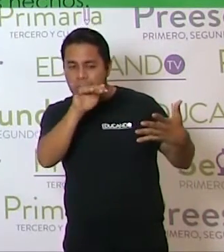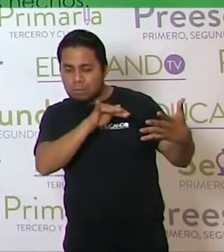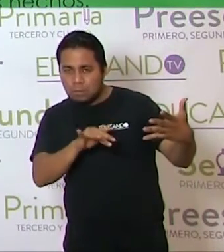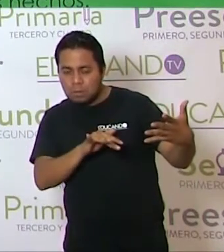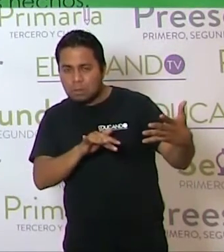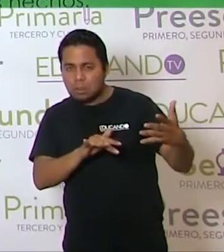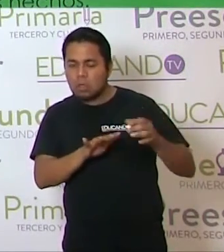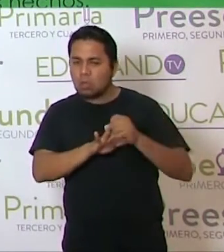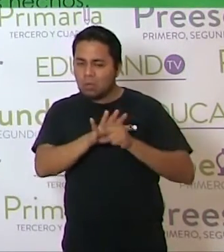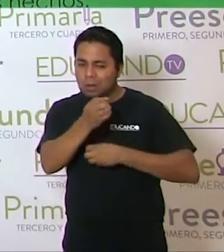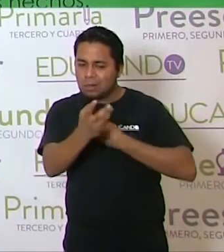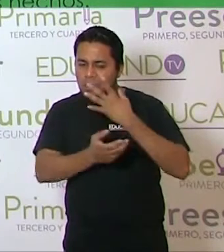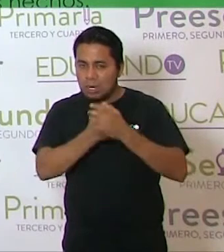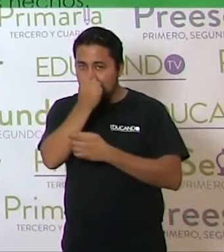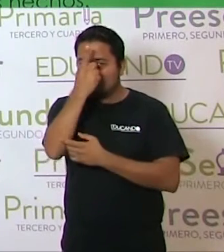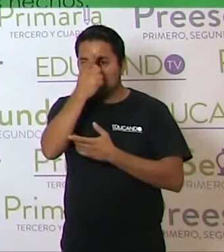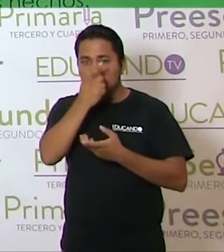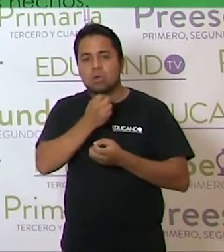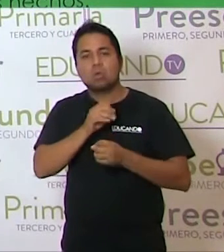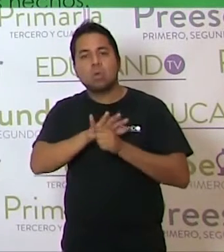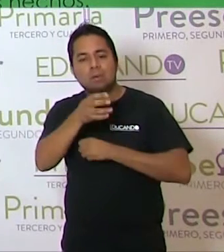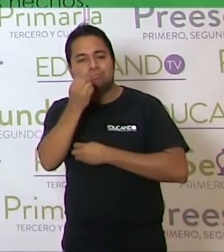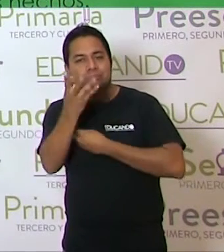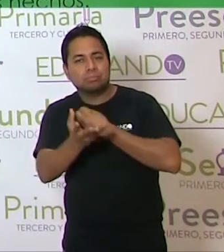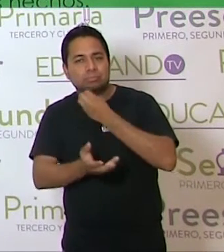qué está diciendo el autor